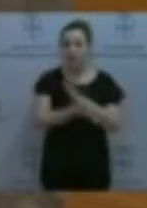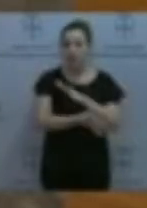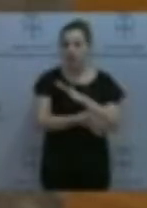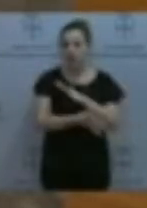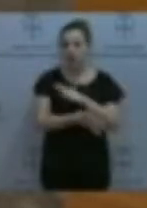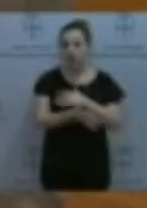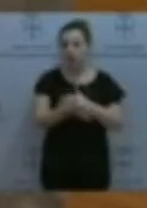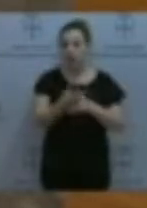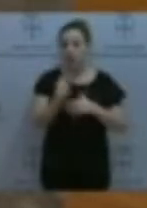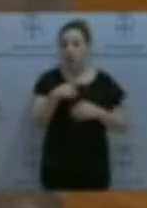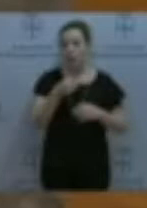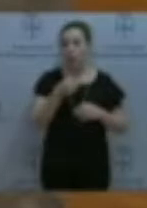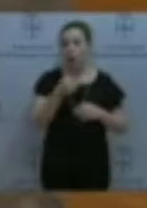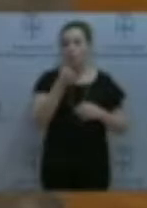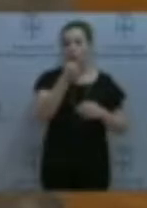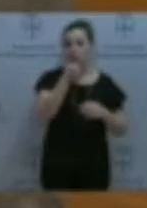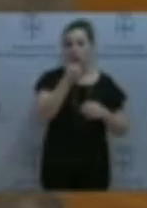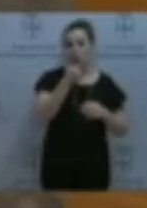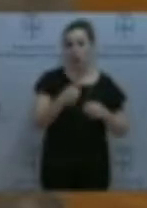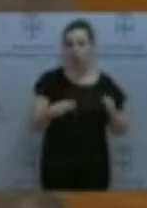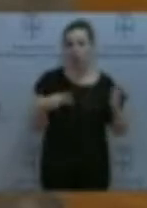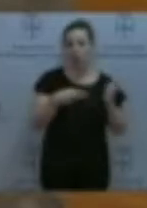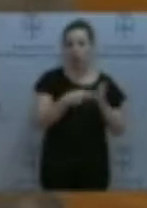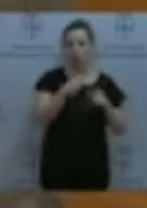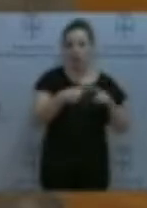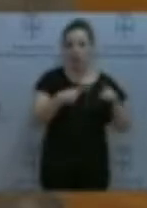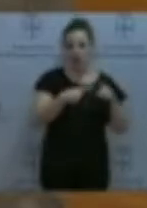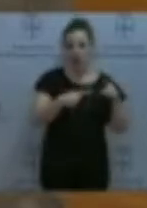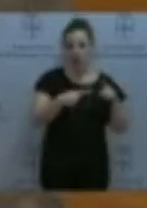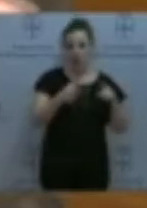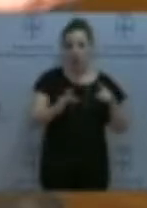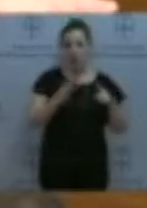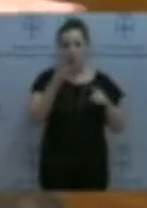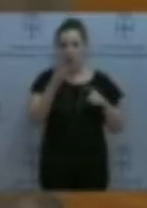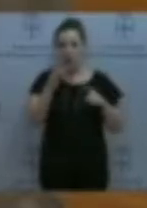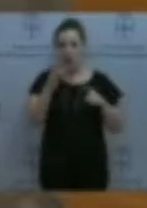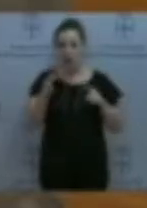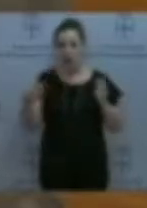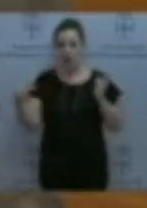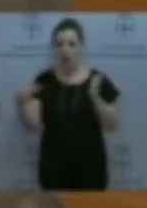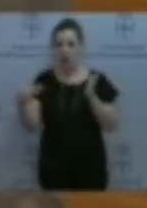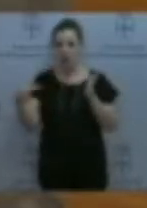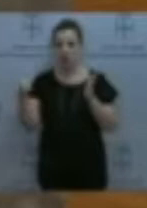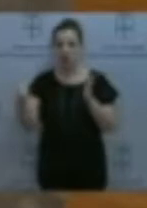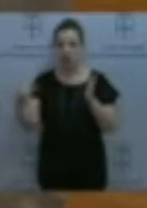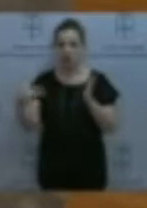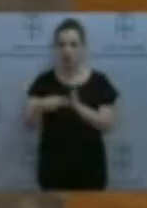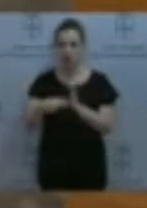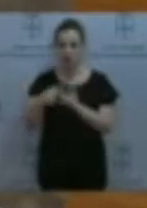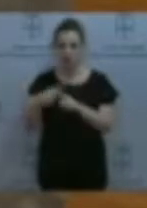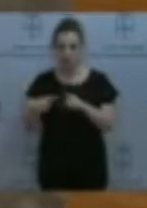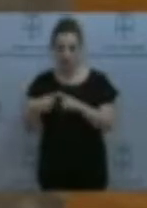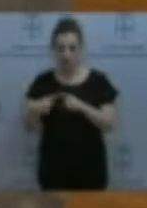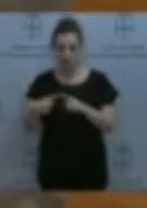tensión y el número de interrupciones equivalentes de la potencia instalada en media tensión, los parámetros TIEPI y NIEPI. En